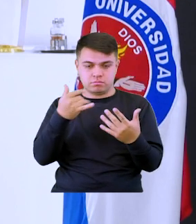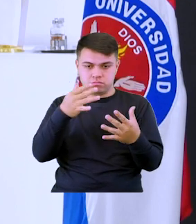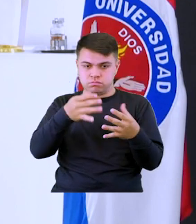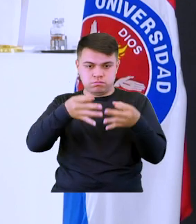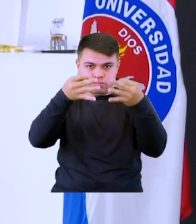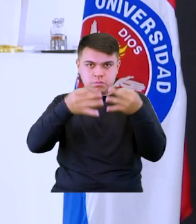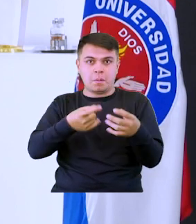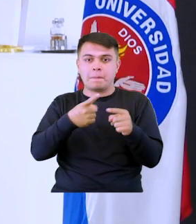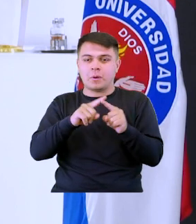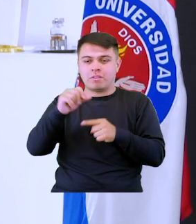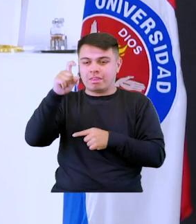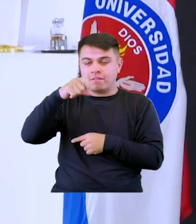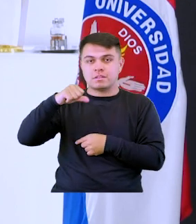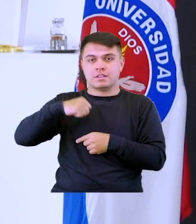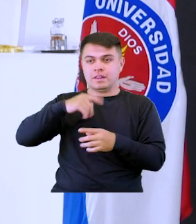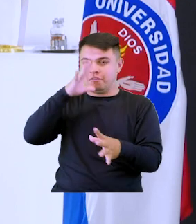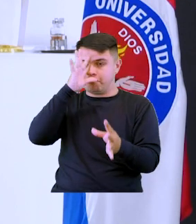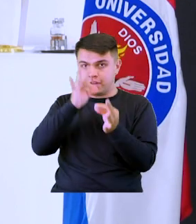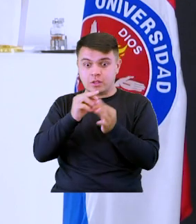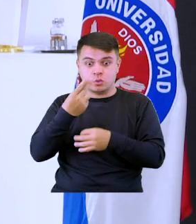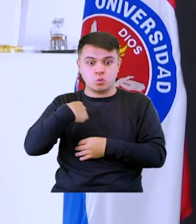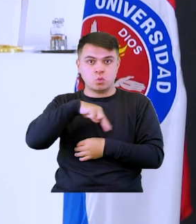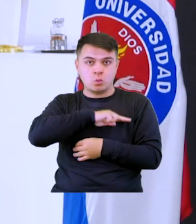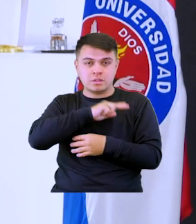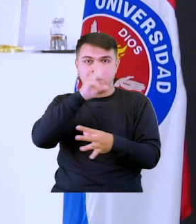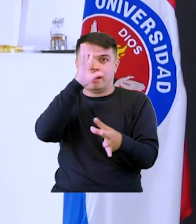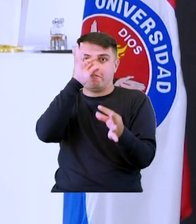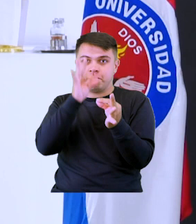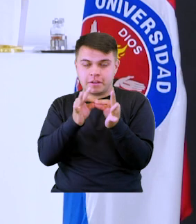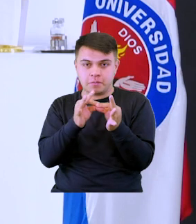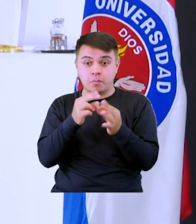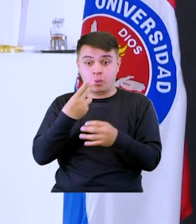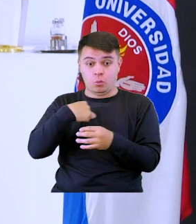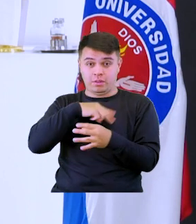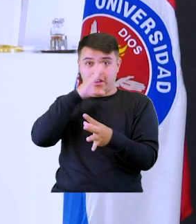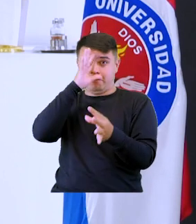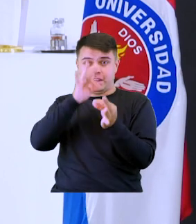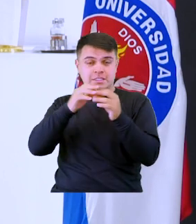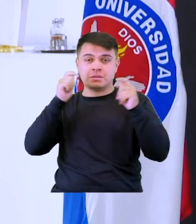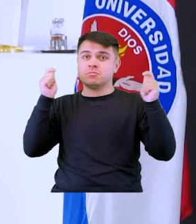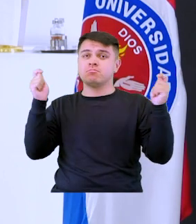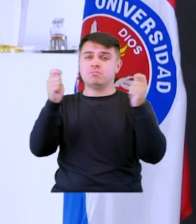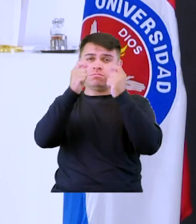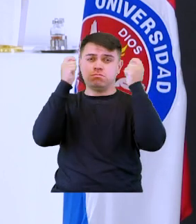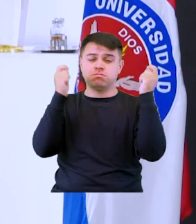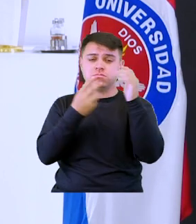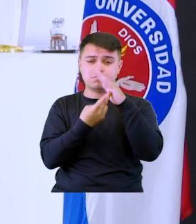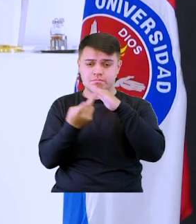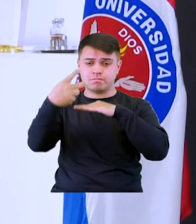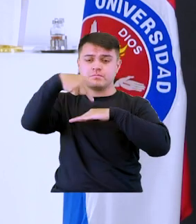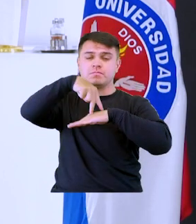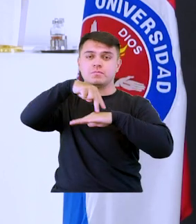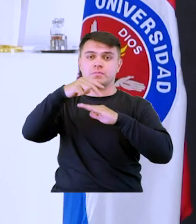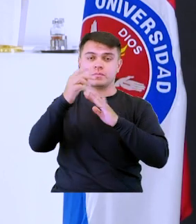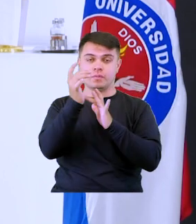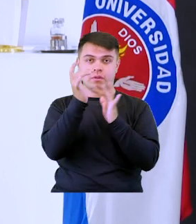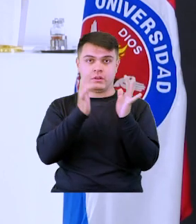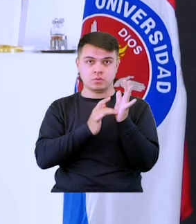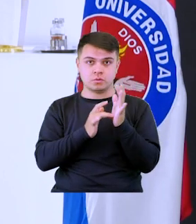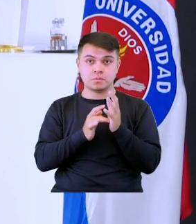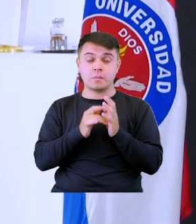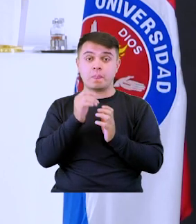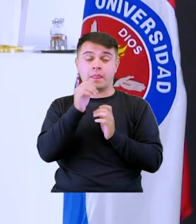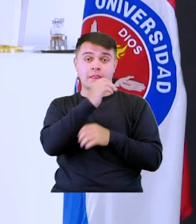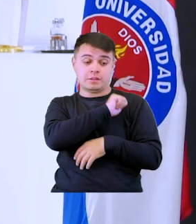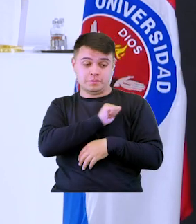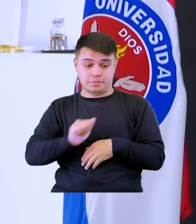concretamente de fe. Esa es nuestra fe. Nuestra fe proclama la resurrección de Cristo. Y el Señor